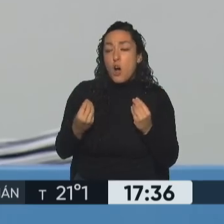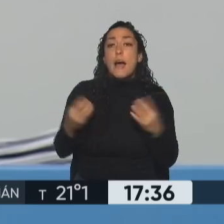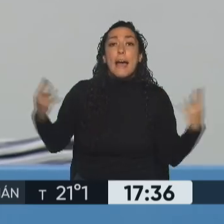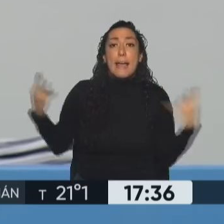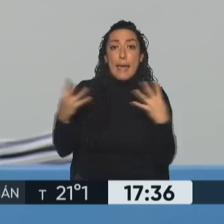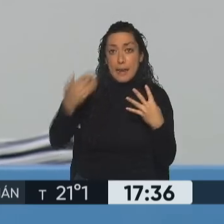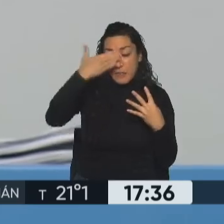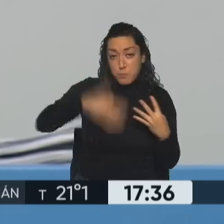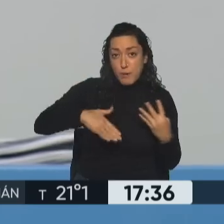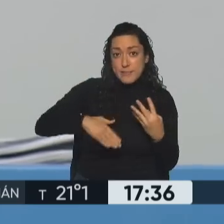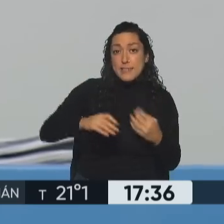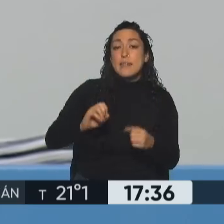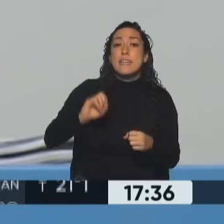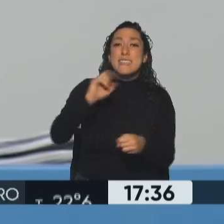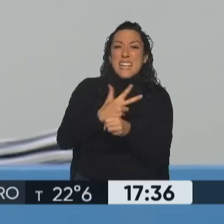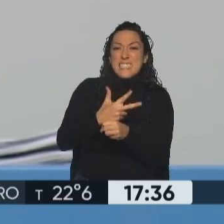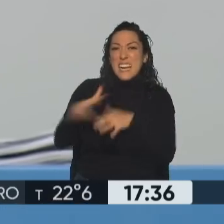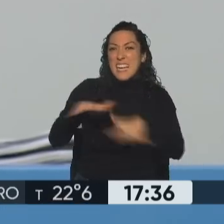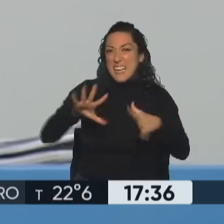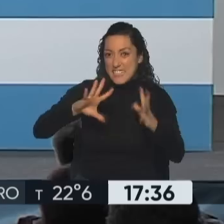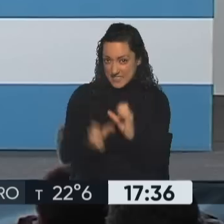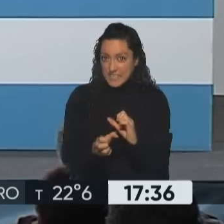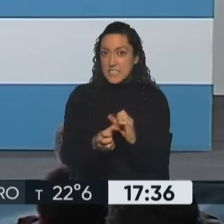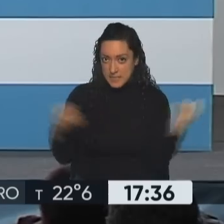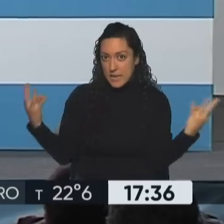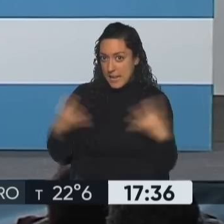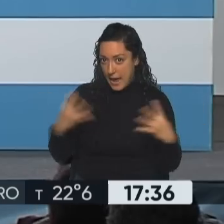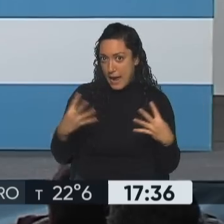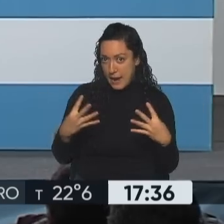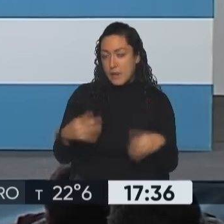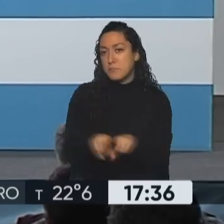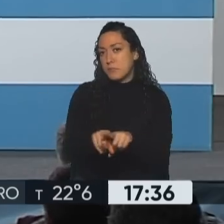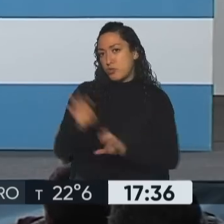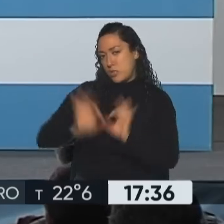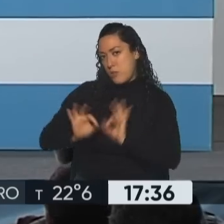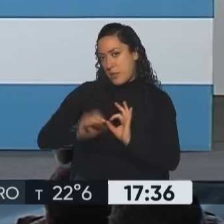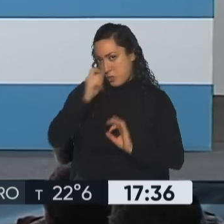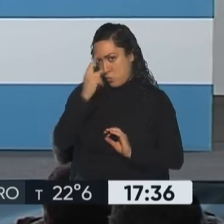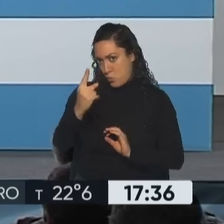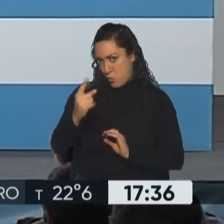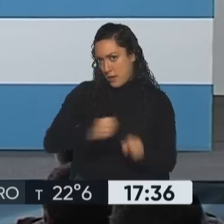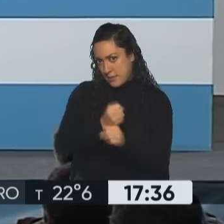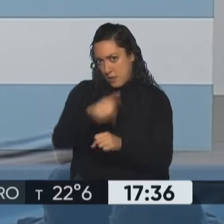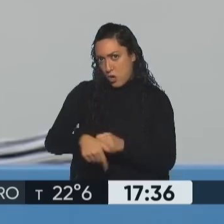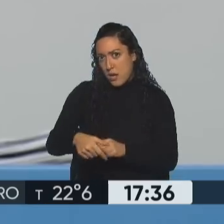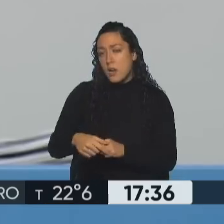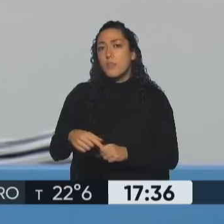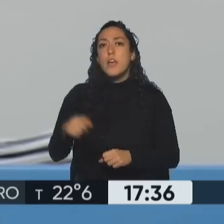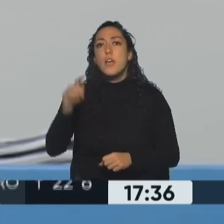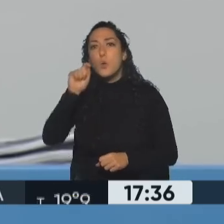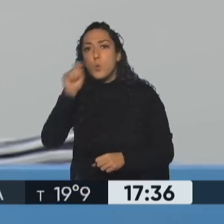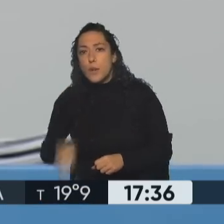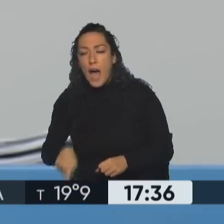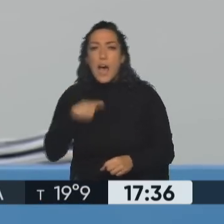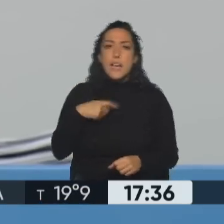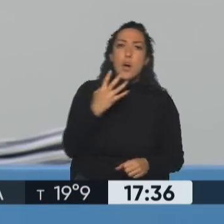fue la tercera crisis grande que tenemos en lo que va del siglo XXI entre Rusia y Ucrania,